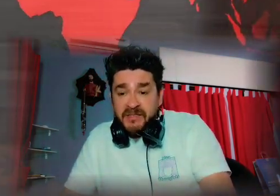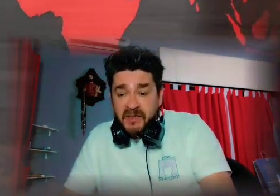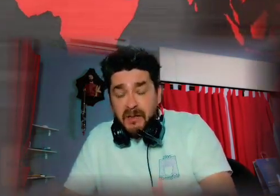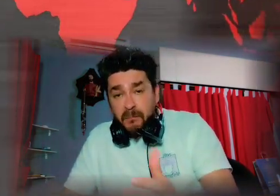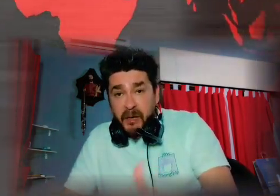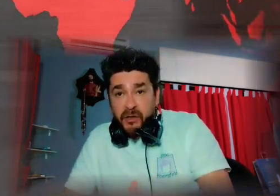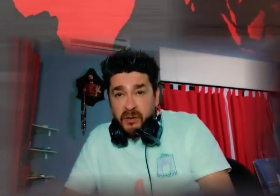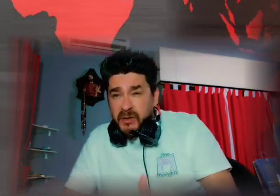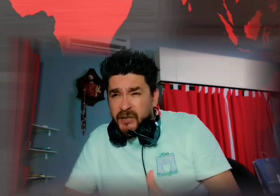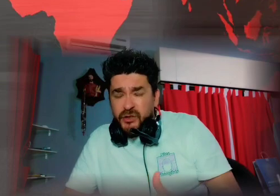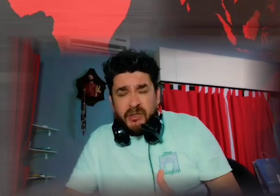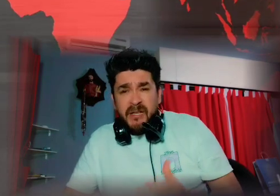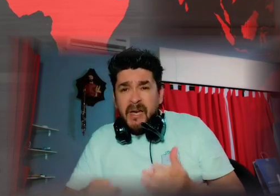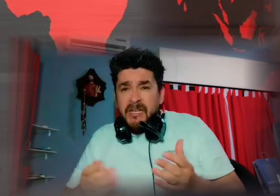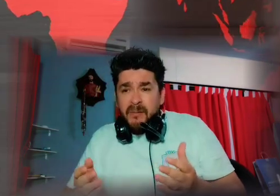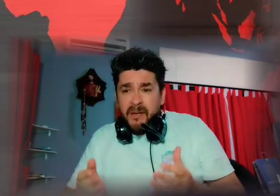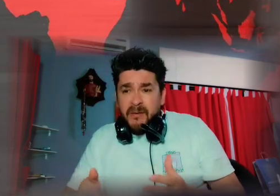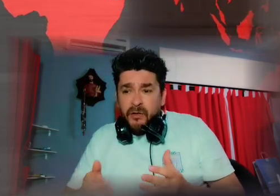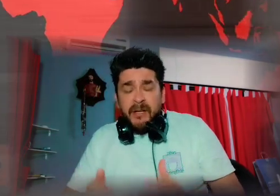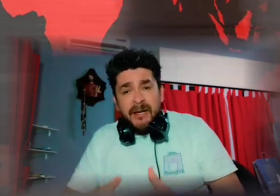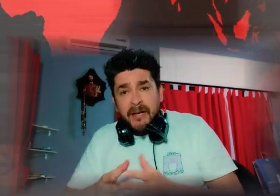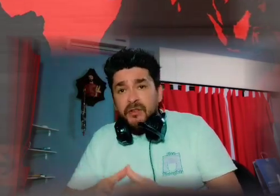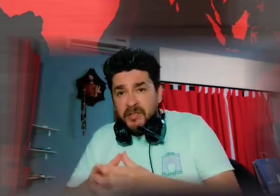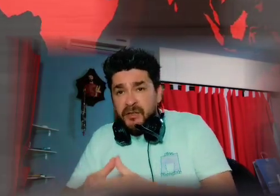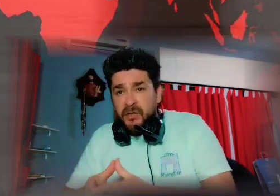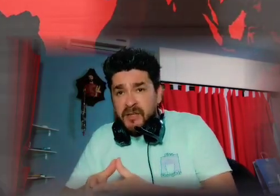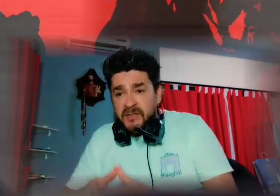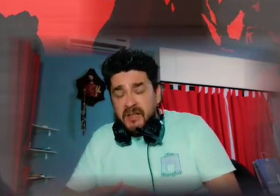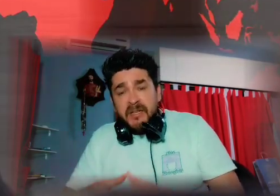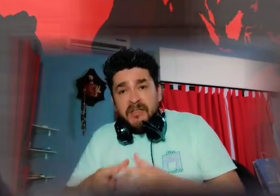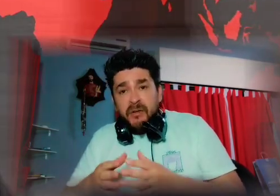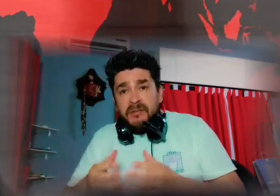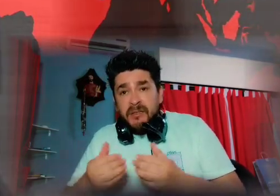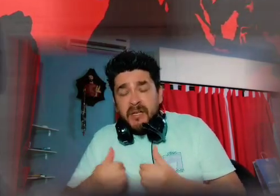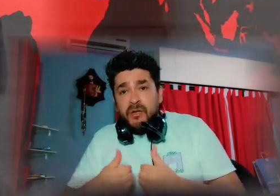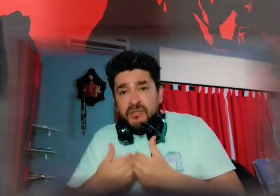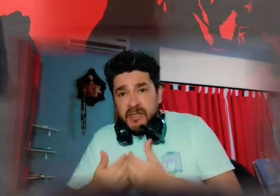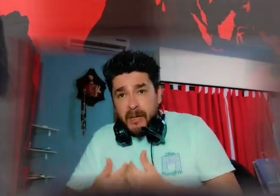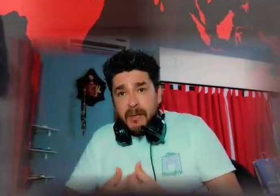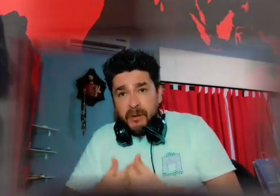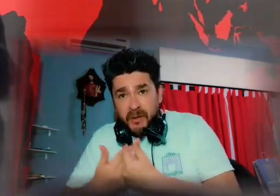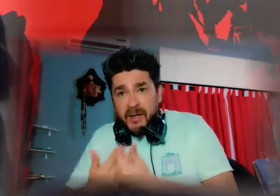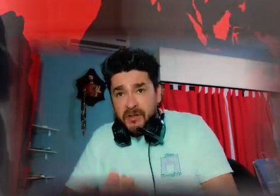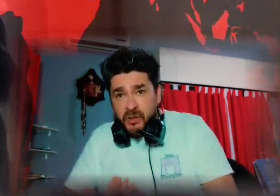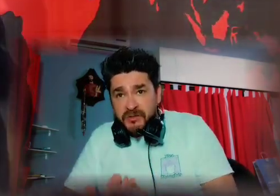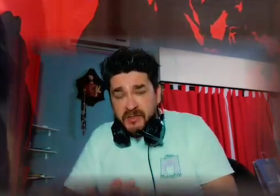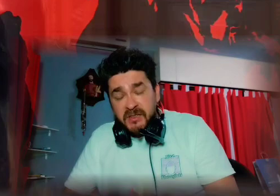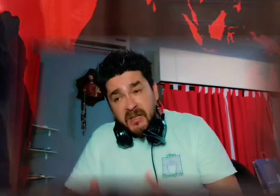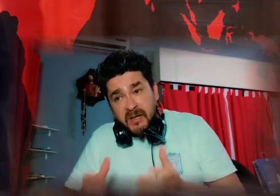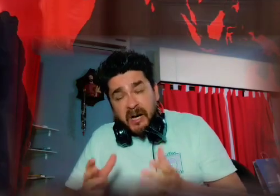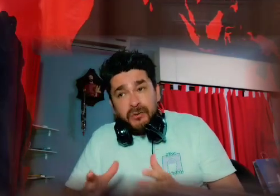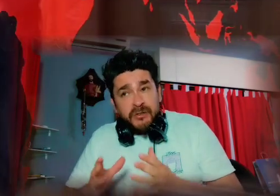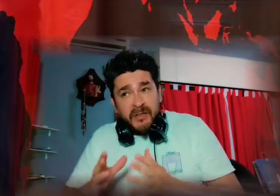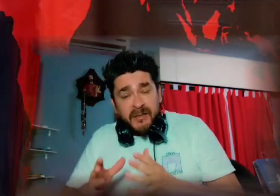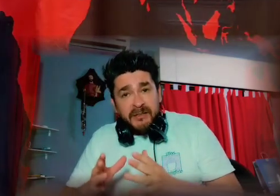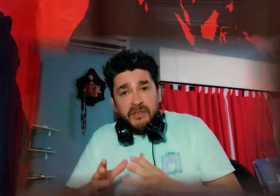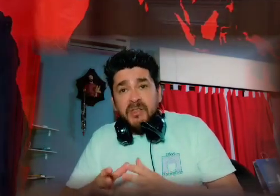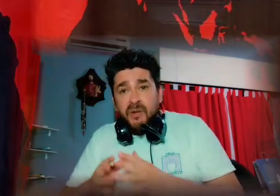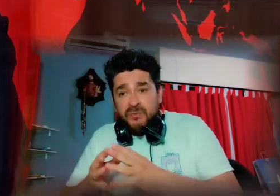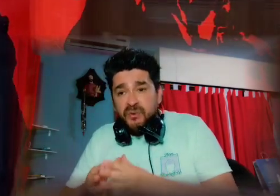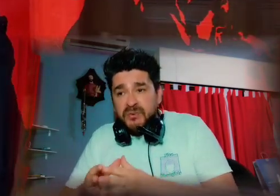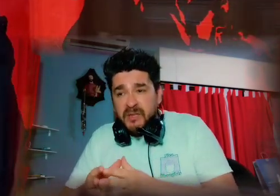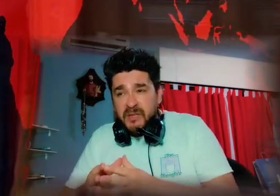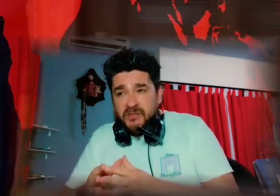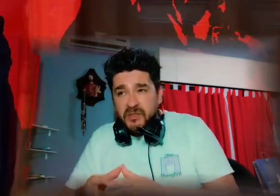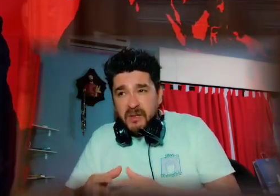tu país. Pero eso no tiene nada que ver de no recalcar los errores, de no intentar aconsejar para mejorar las cosas. Algunos argentinos